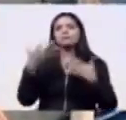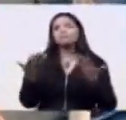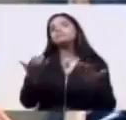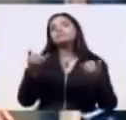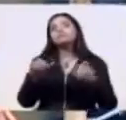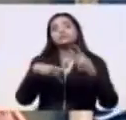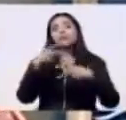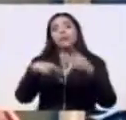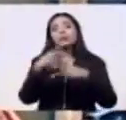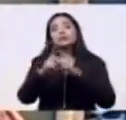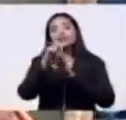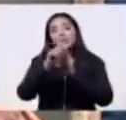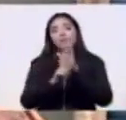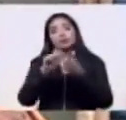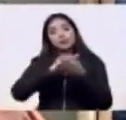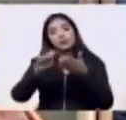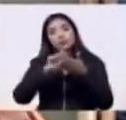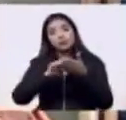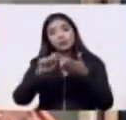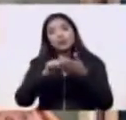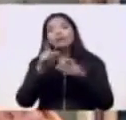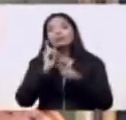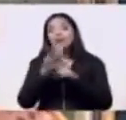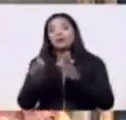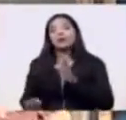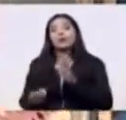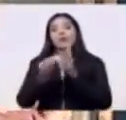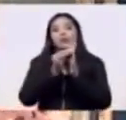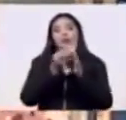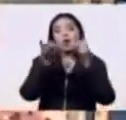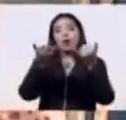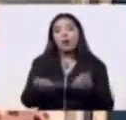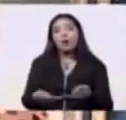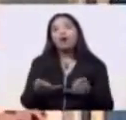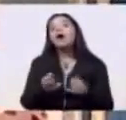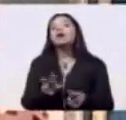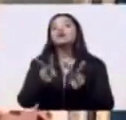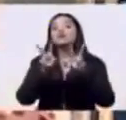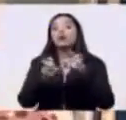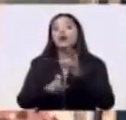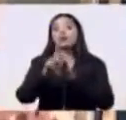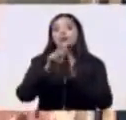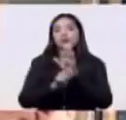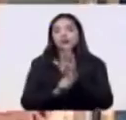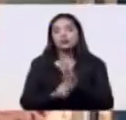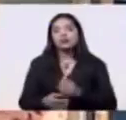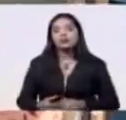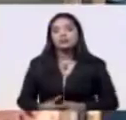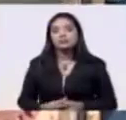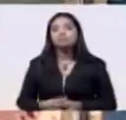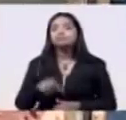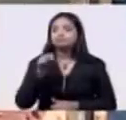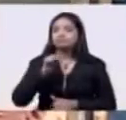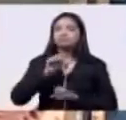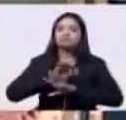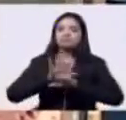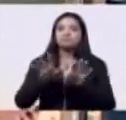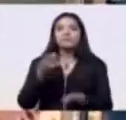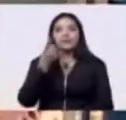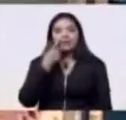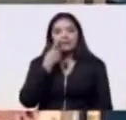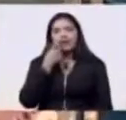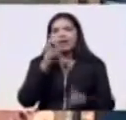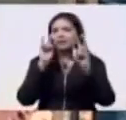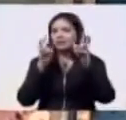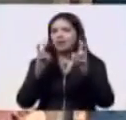proceso constituyente que esté incluido en esta nueva Constitución que viene. Claro que sí. Fíjate que uno de los temas